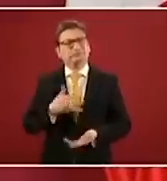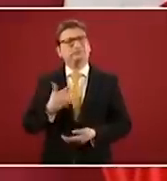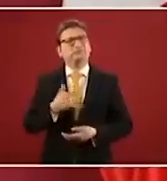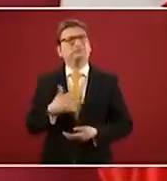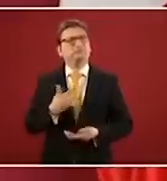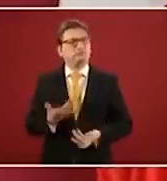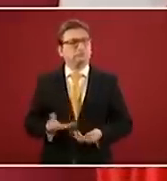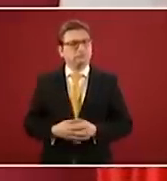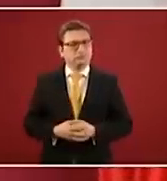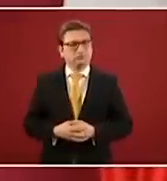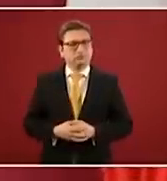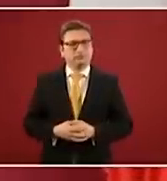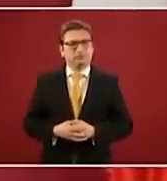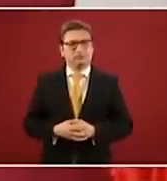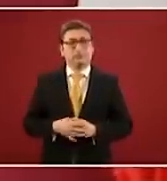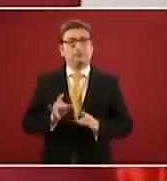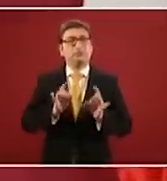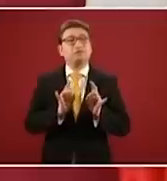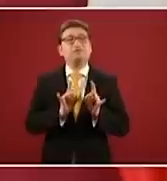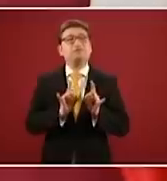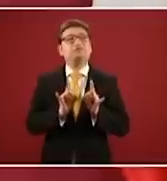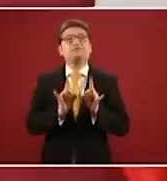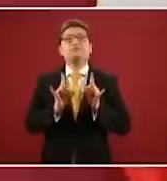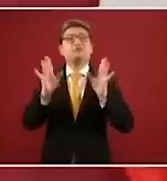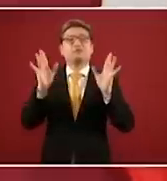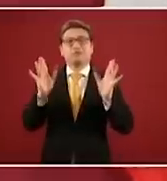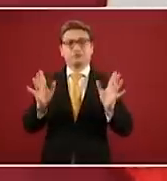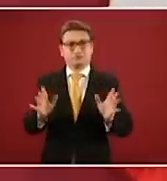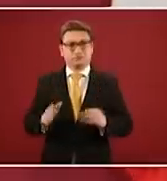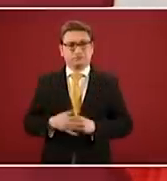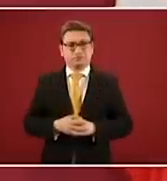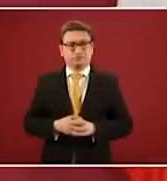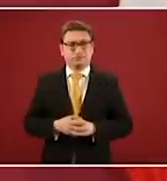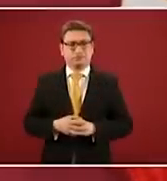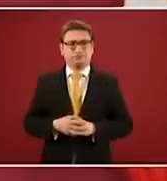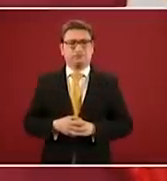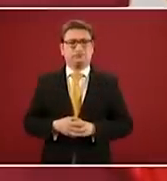que fue de casualidad?